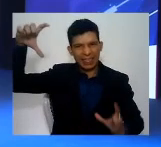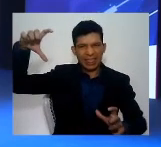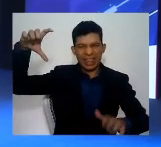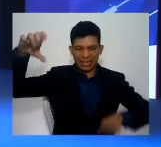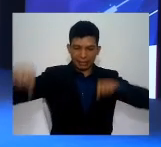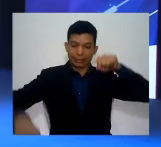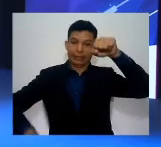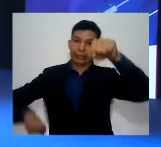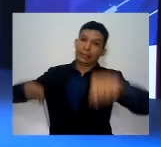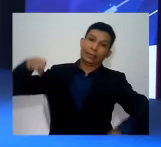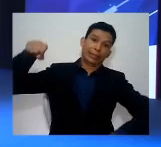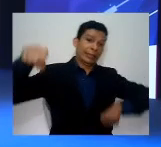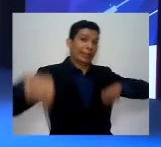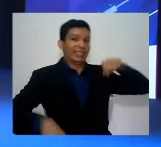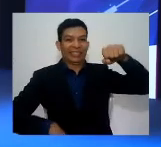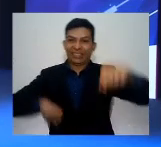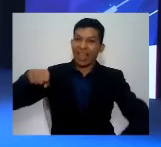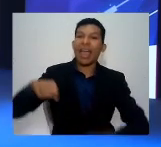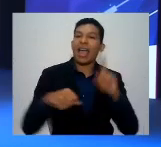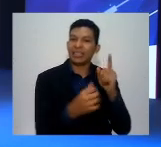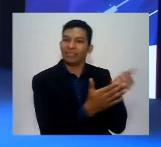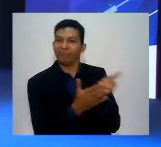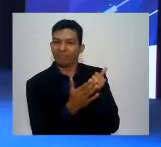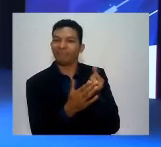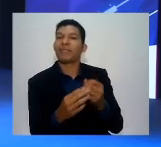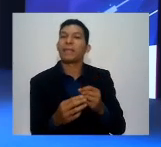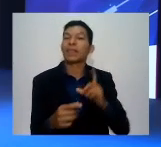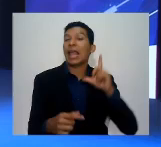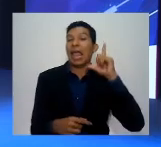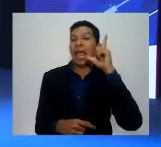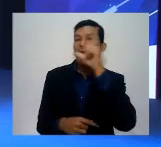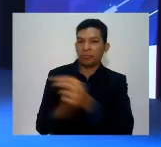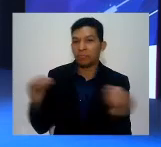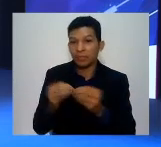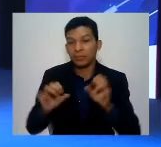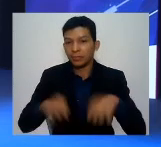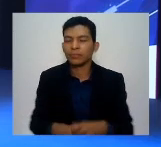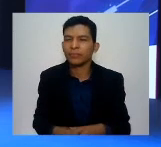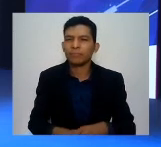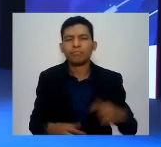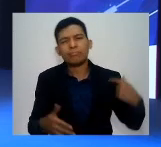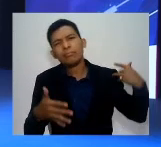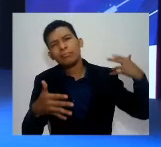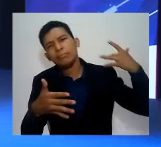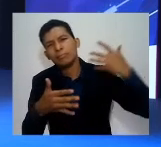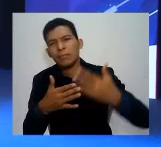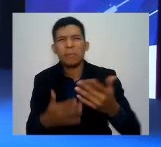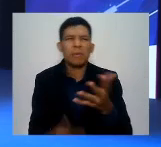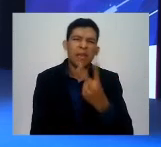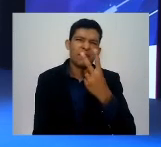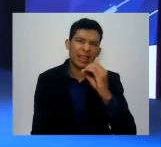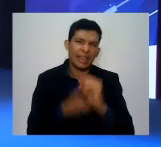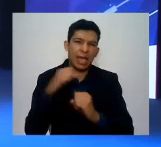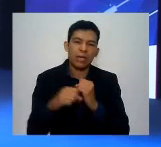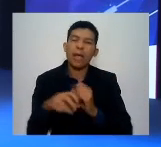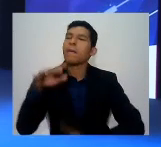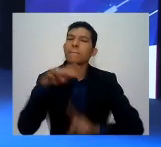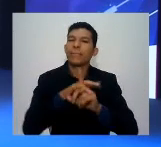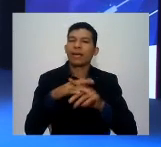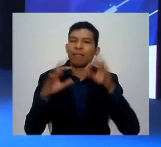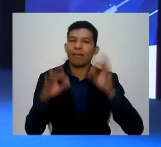regular el aire que está dentro de ella, para que lo que uno respira sea una mezcla con menor concentración de